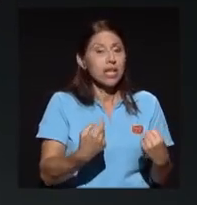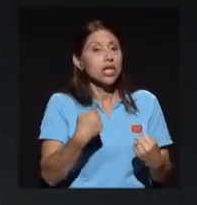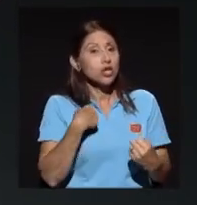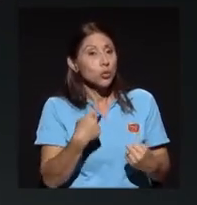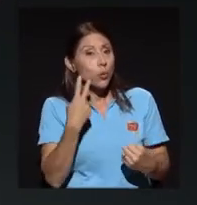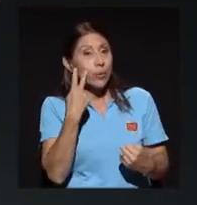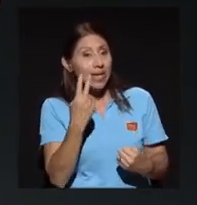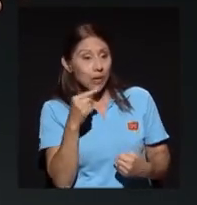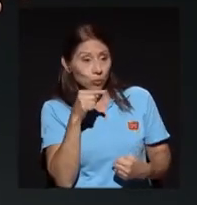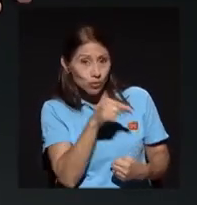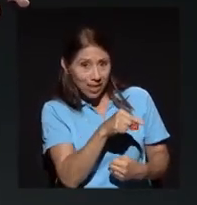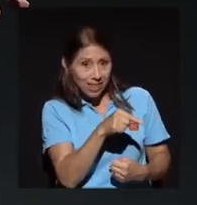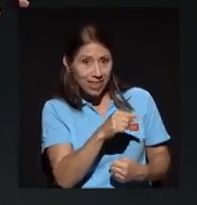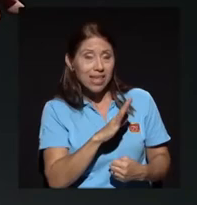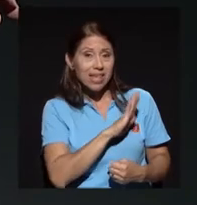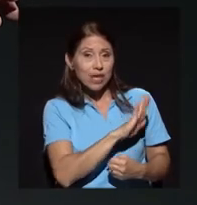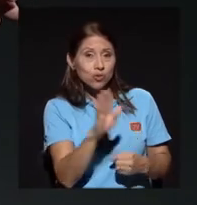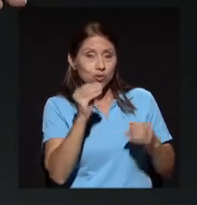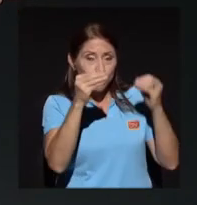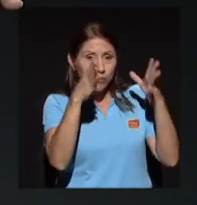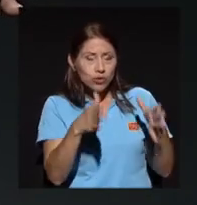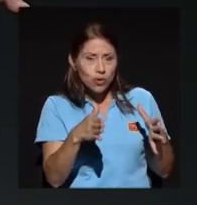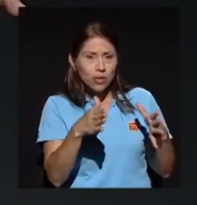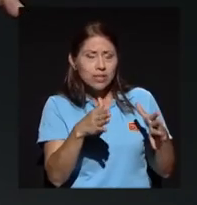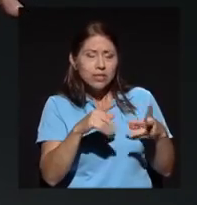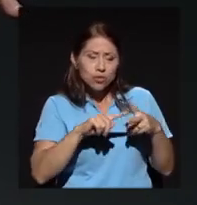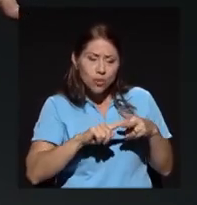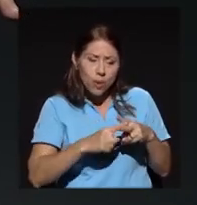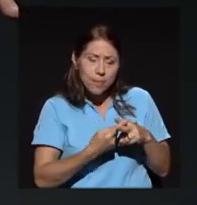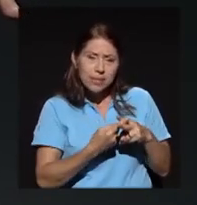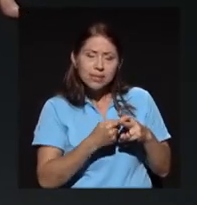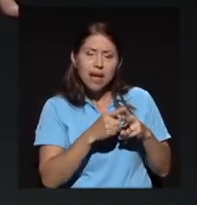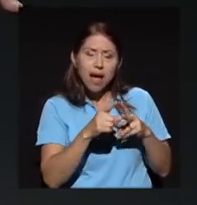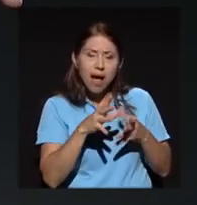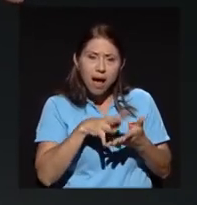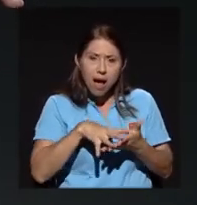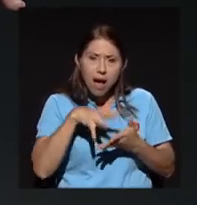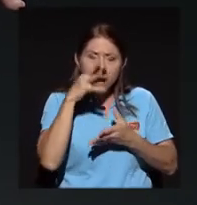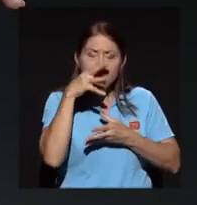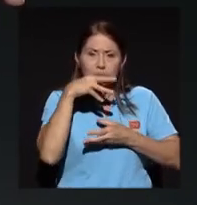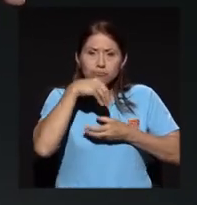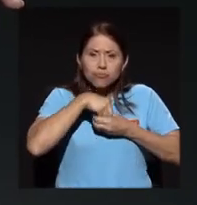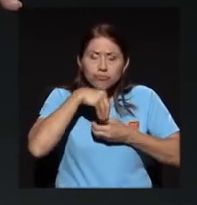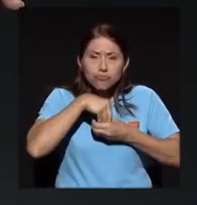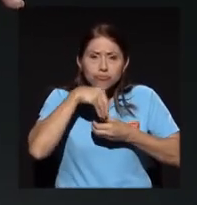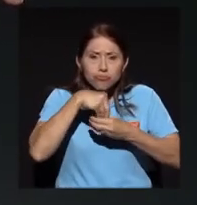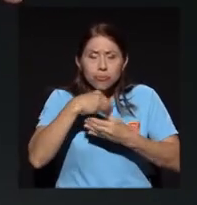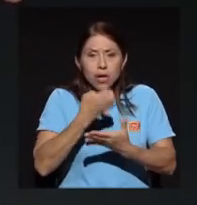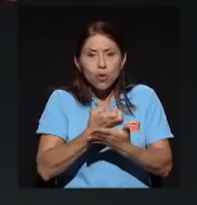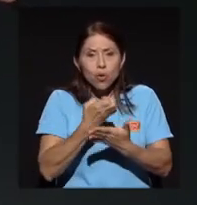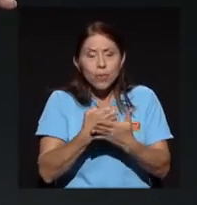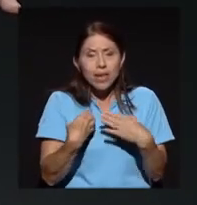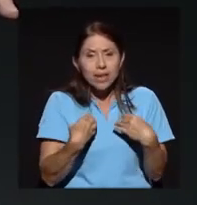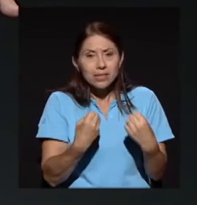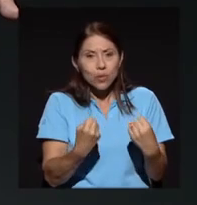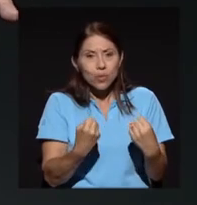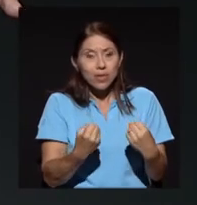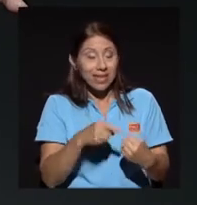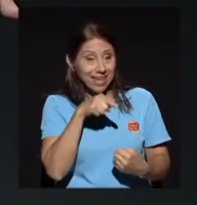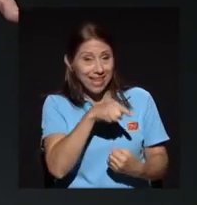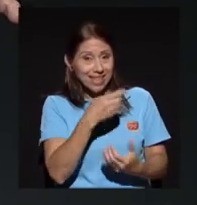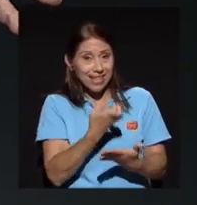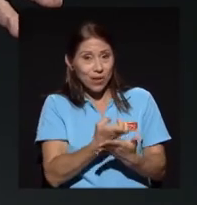profesores, yo me empecé a interiorizar en economía de la salud, y esa economía de la